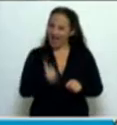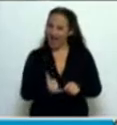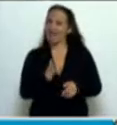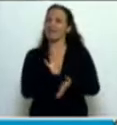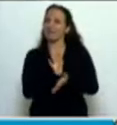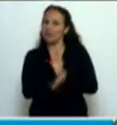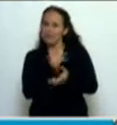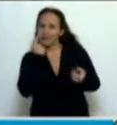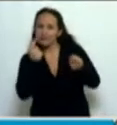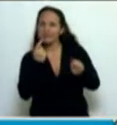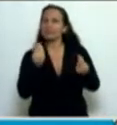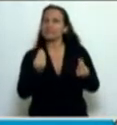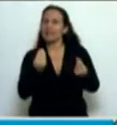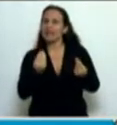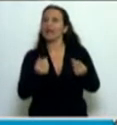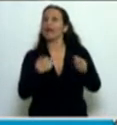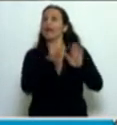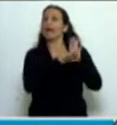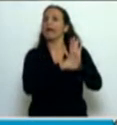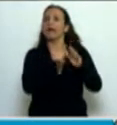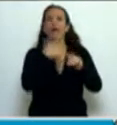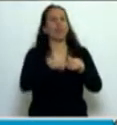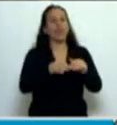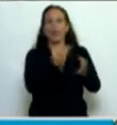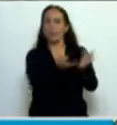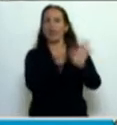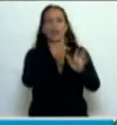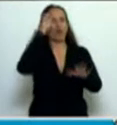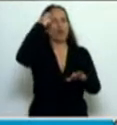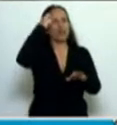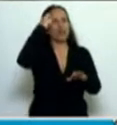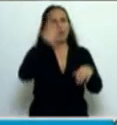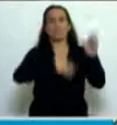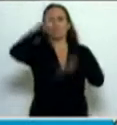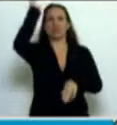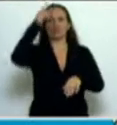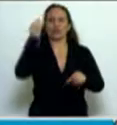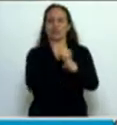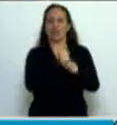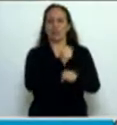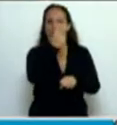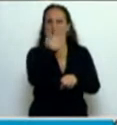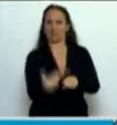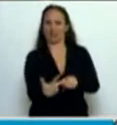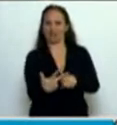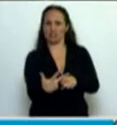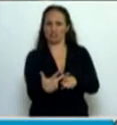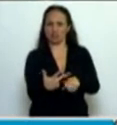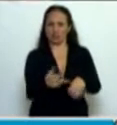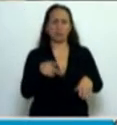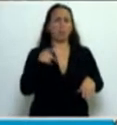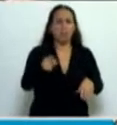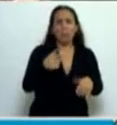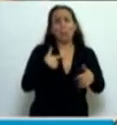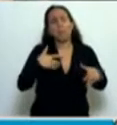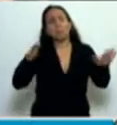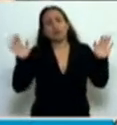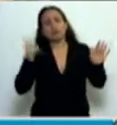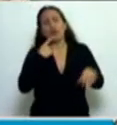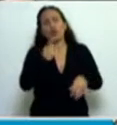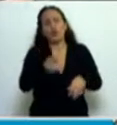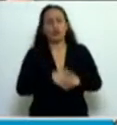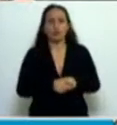soberanía popular, en el Congreso de la Nación, que mediante una ley habilitará la venta o no de esas acciones. Además,